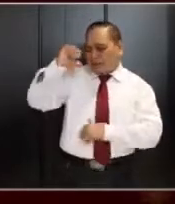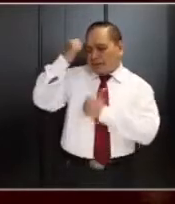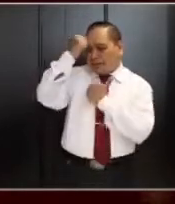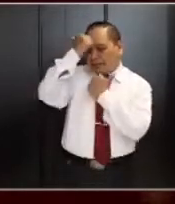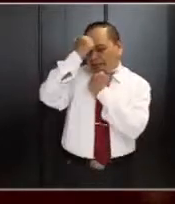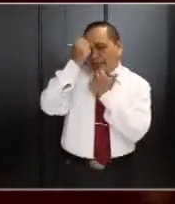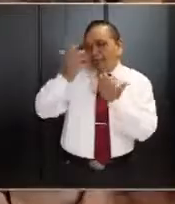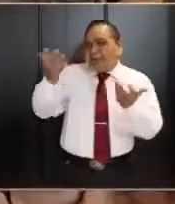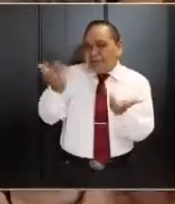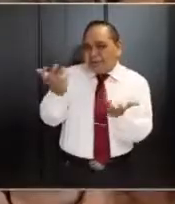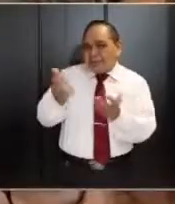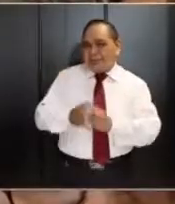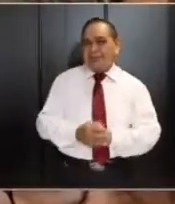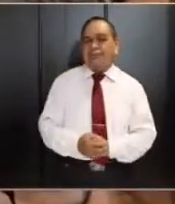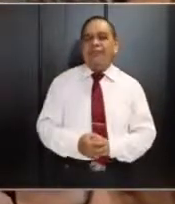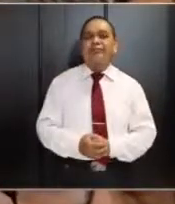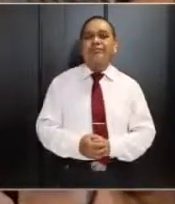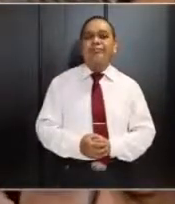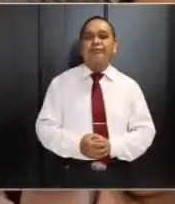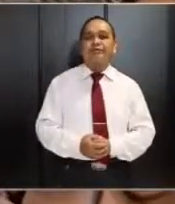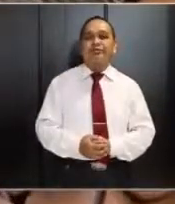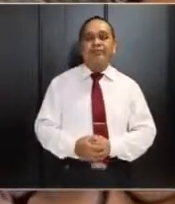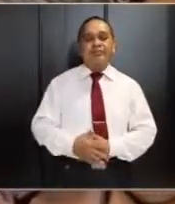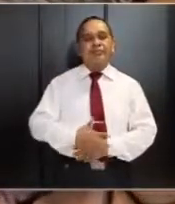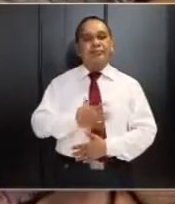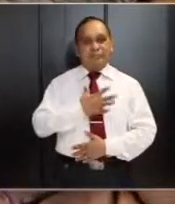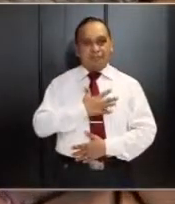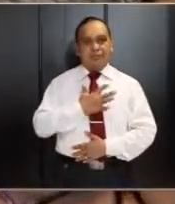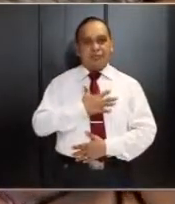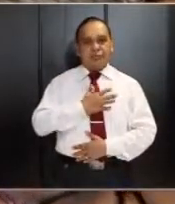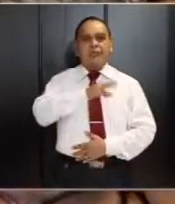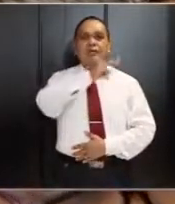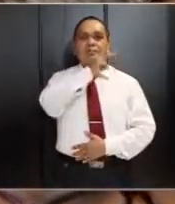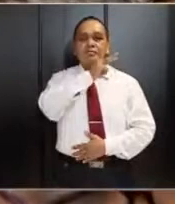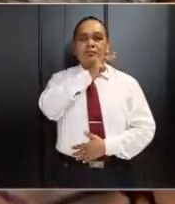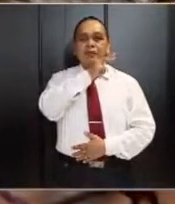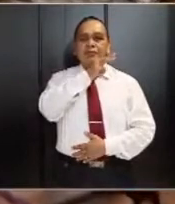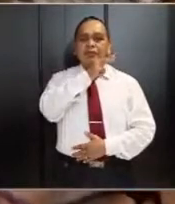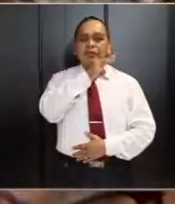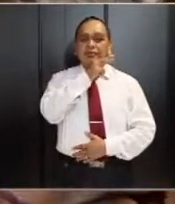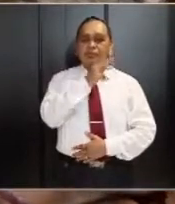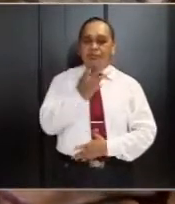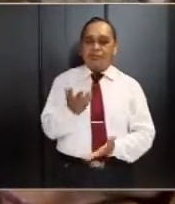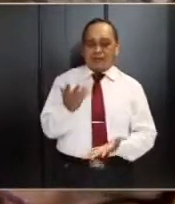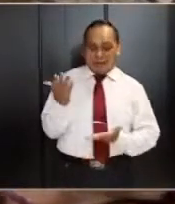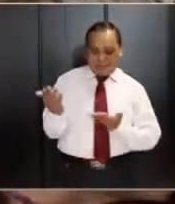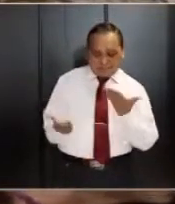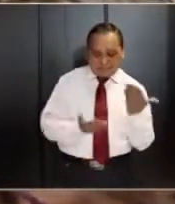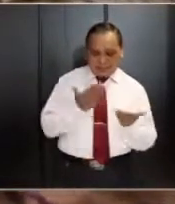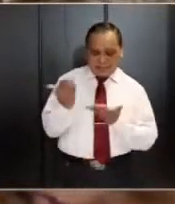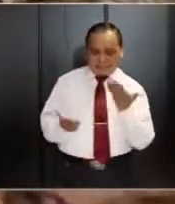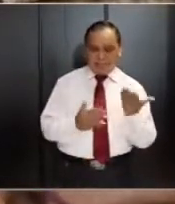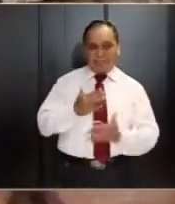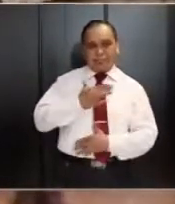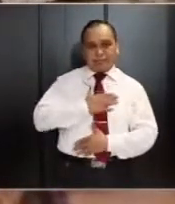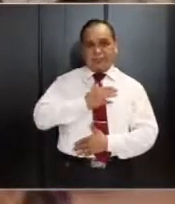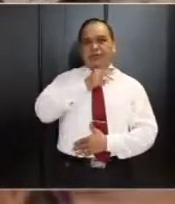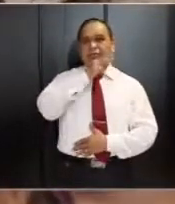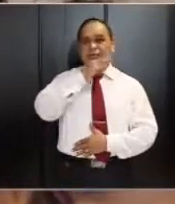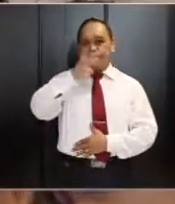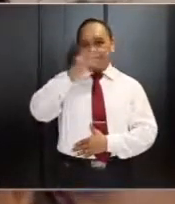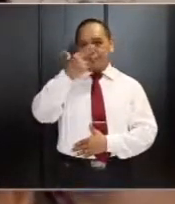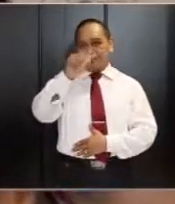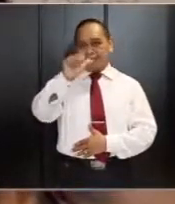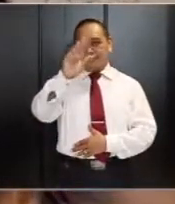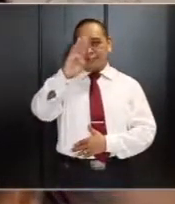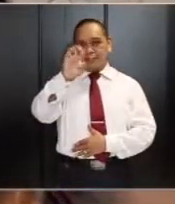hecho. Haber estudiado, porque mi madre no tuvo las posibilidades. Mi madre se llamaba Chabelita, que fue